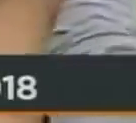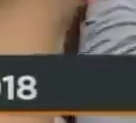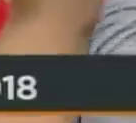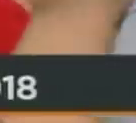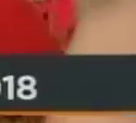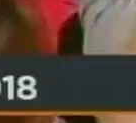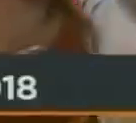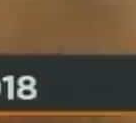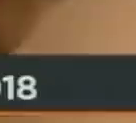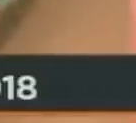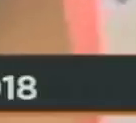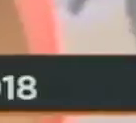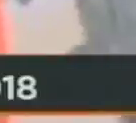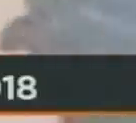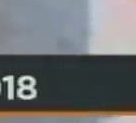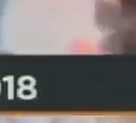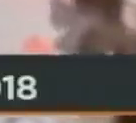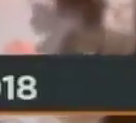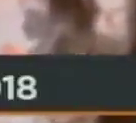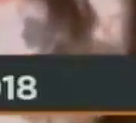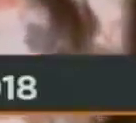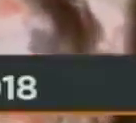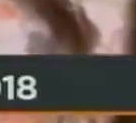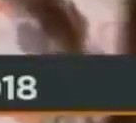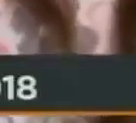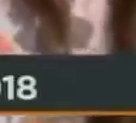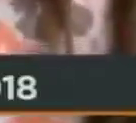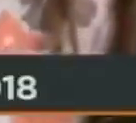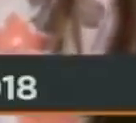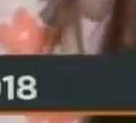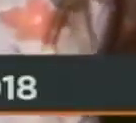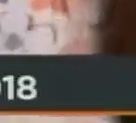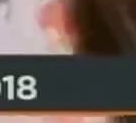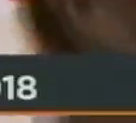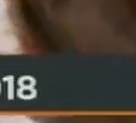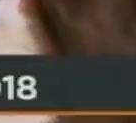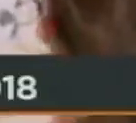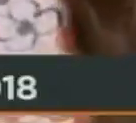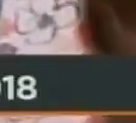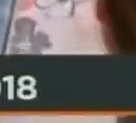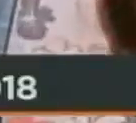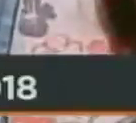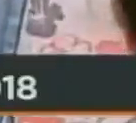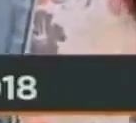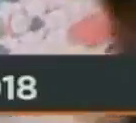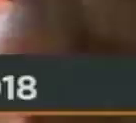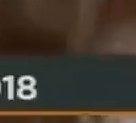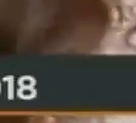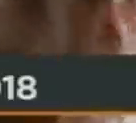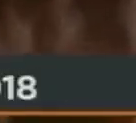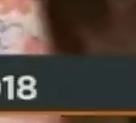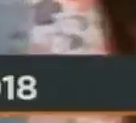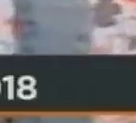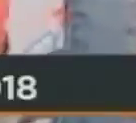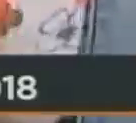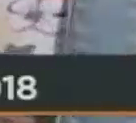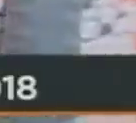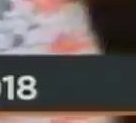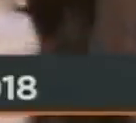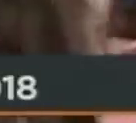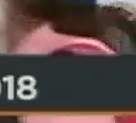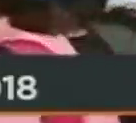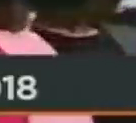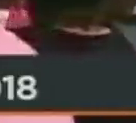conformar el comando de campaña de las mujeres y designó a la ministra Blanca Ecao como la jefa nacional. Además, se comprometió a lograr